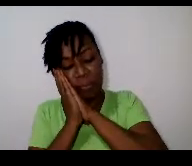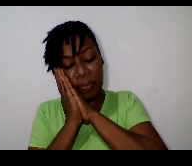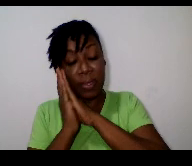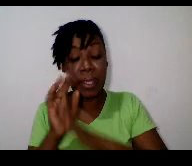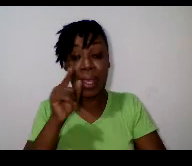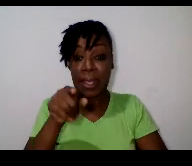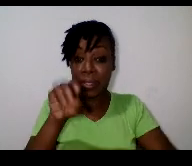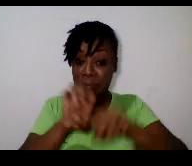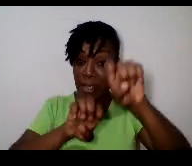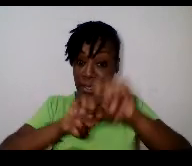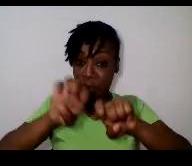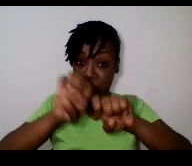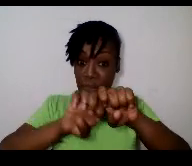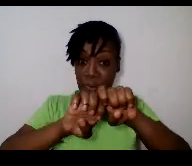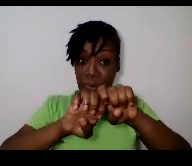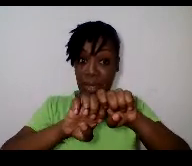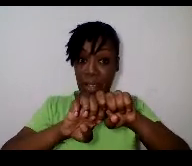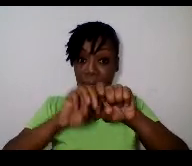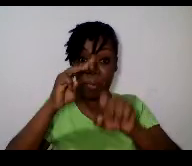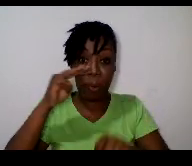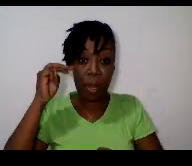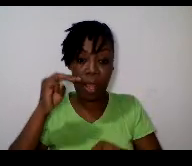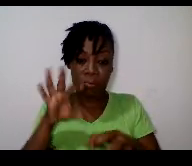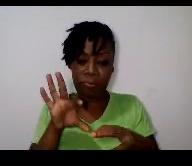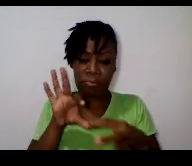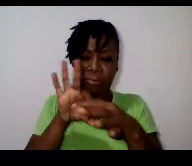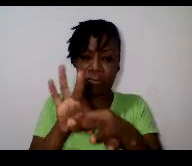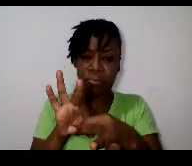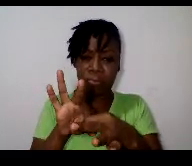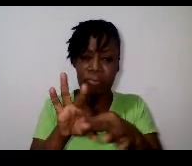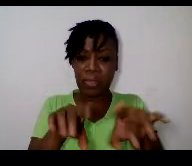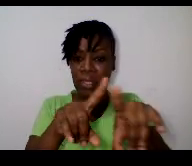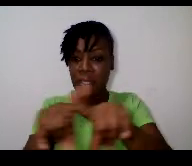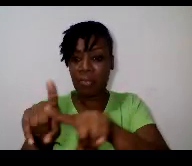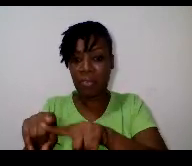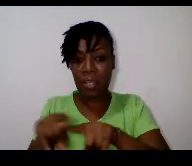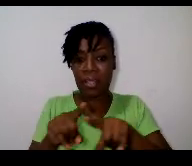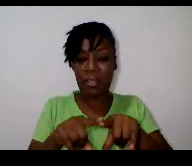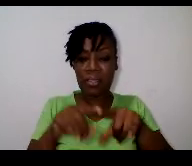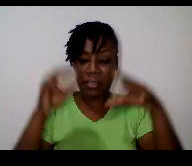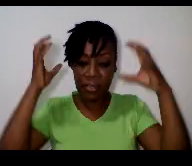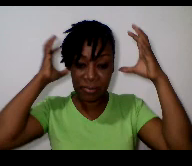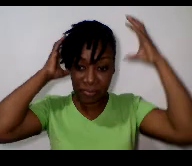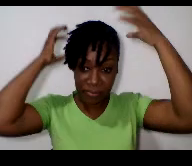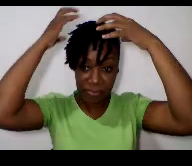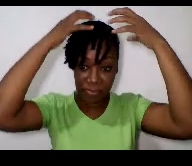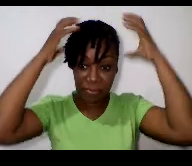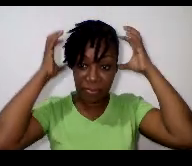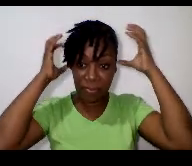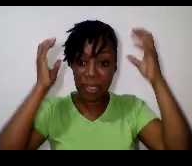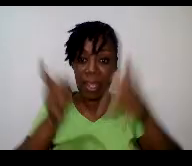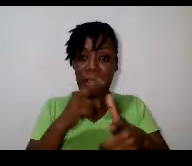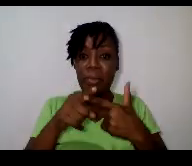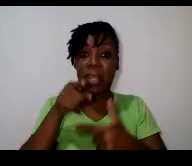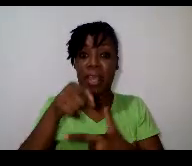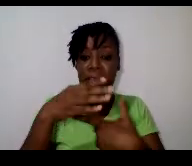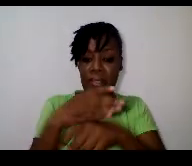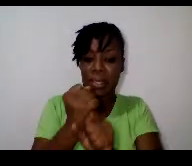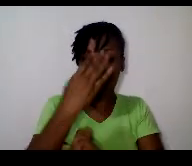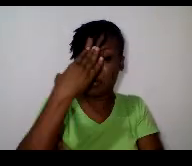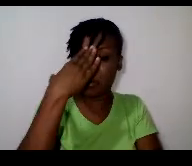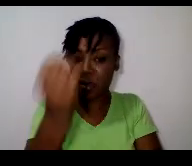estructura morada se conecta con muchas otras partes de la corteza del cerebro y así se hace la memoria y así se